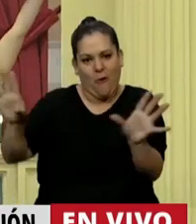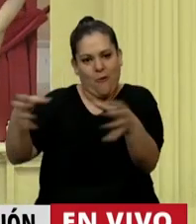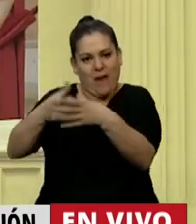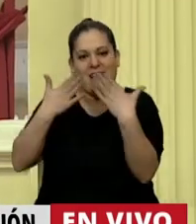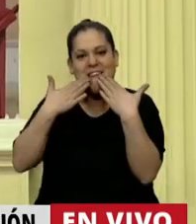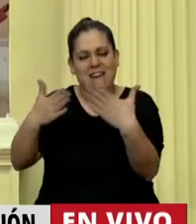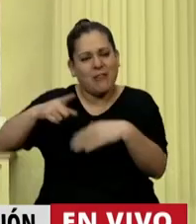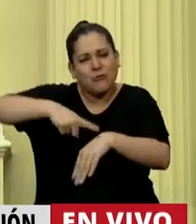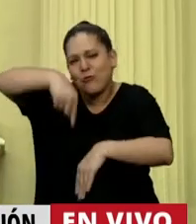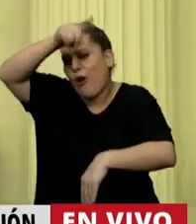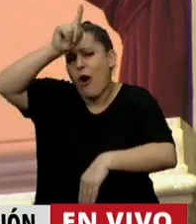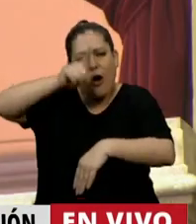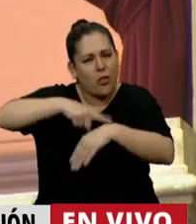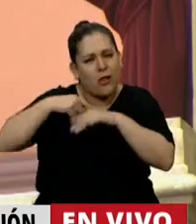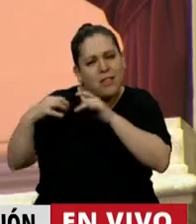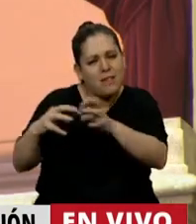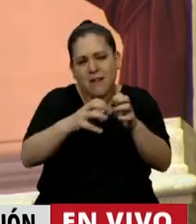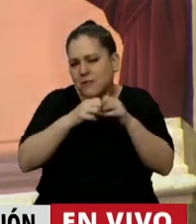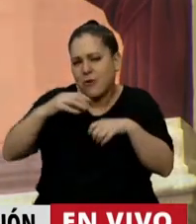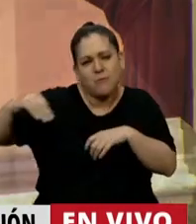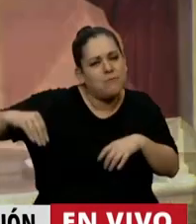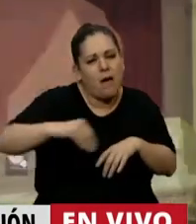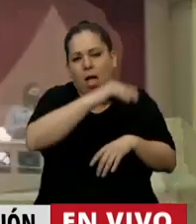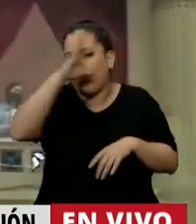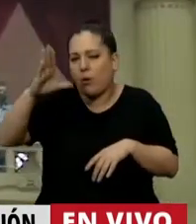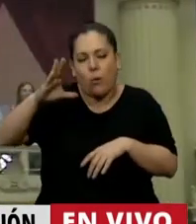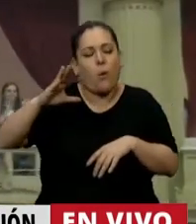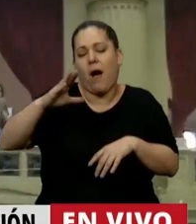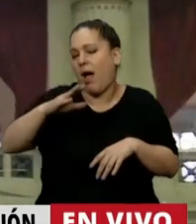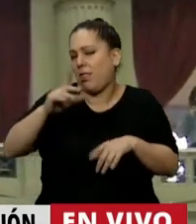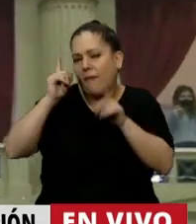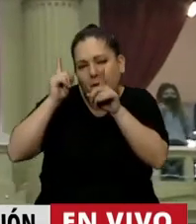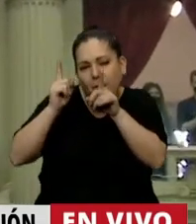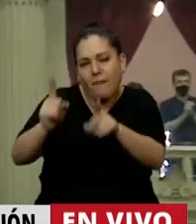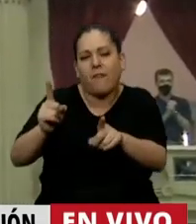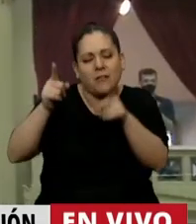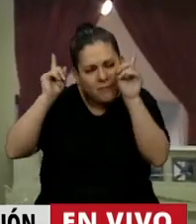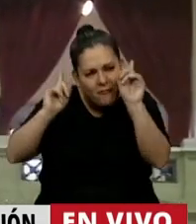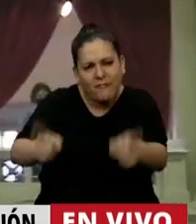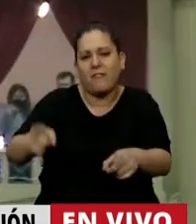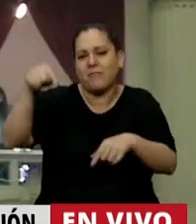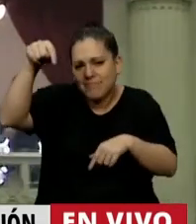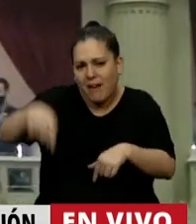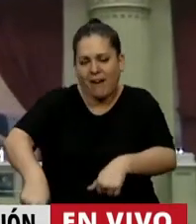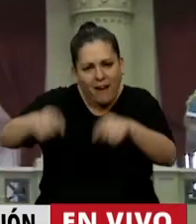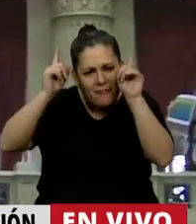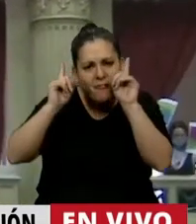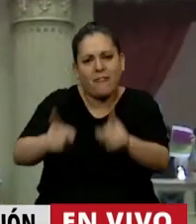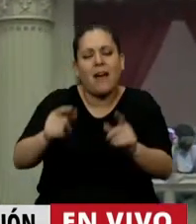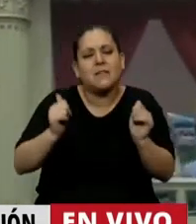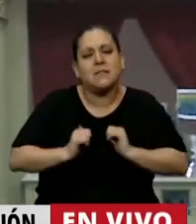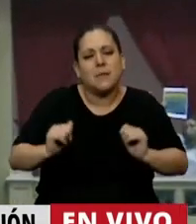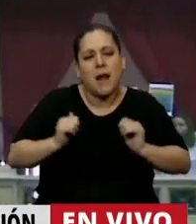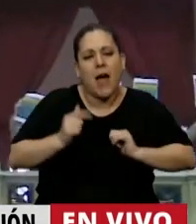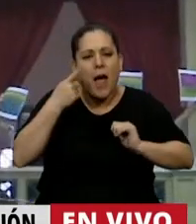compartieron todo el día de sesiones toda la noche de sesiones toda la madrugada y que aún están acá esperando el